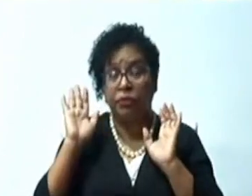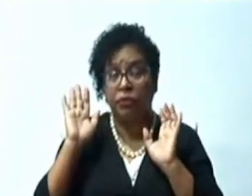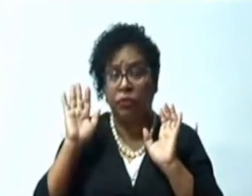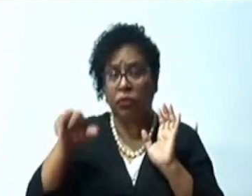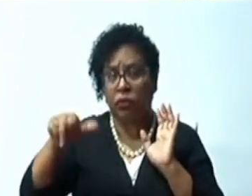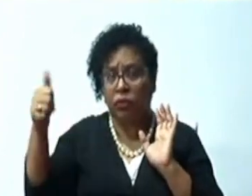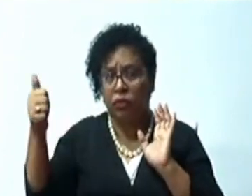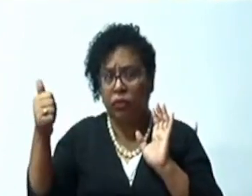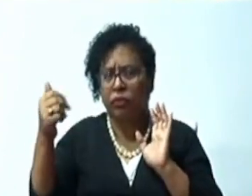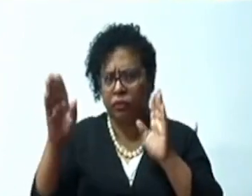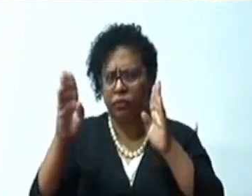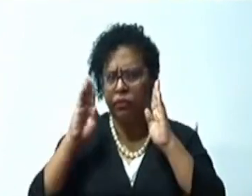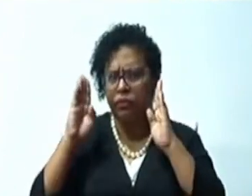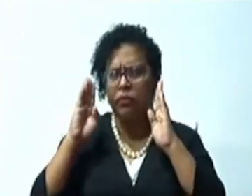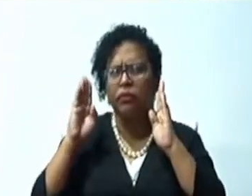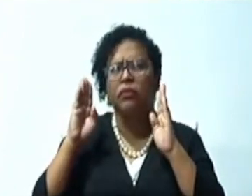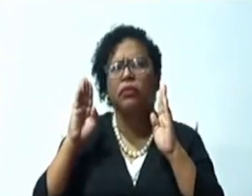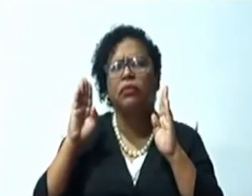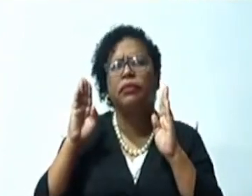comisión.